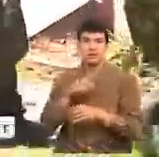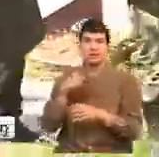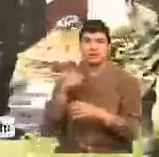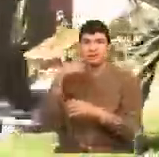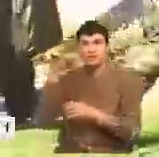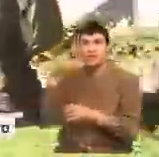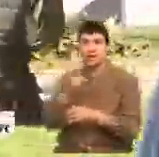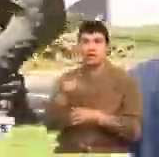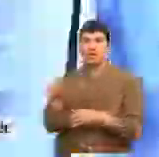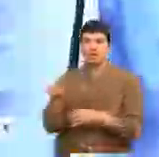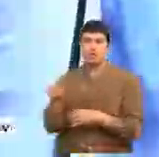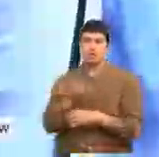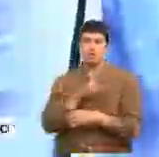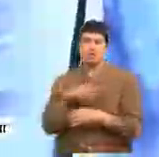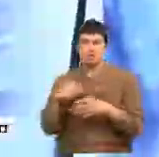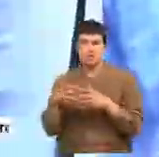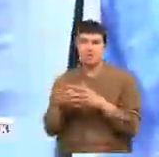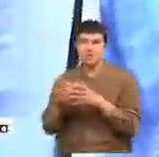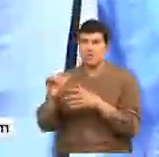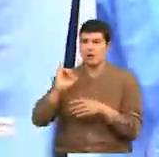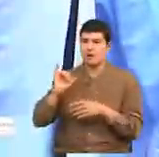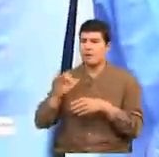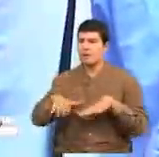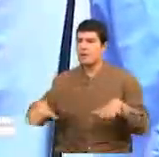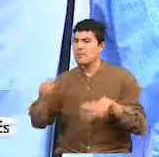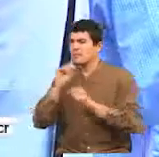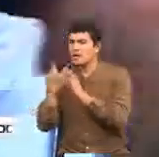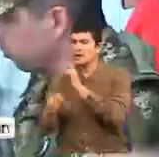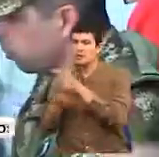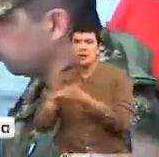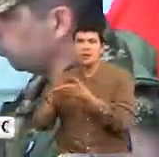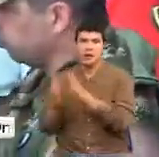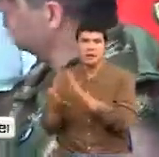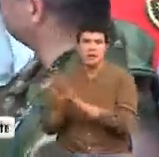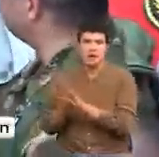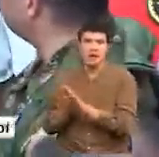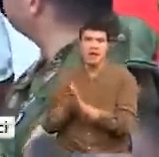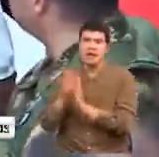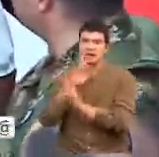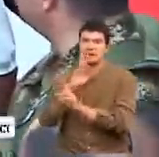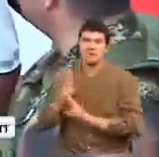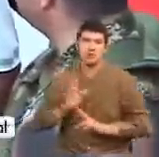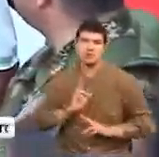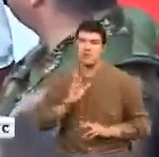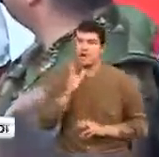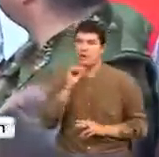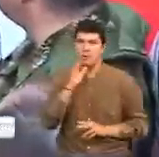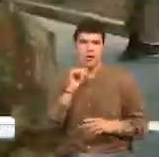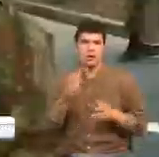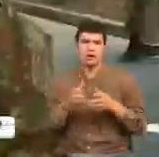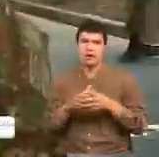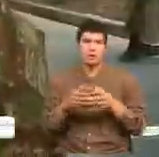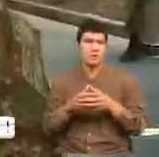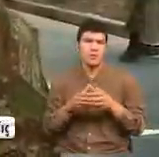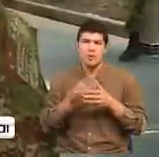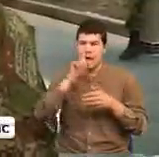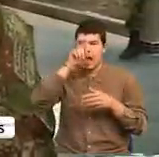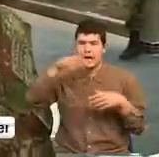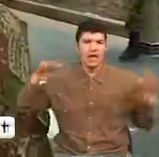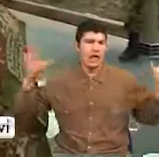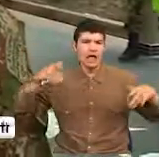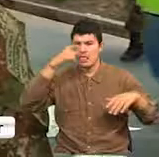evidenciar directamente con nuestras tropas en el sector, hablando con la población civil, pues realmente no hay presencia de estas águilas